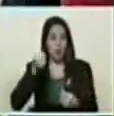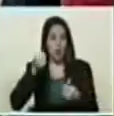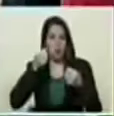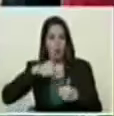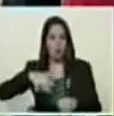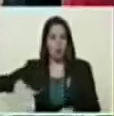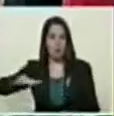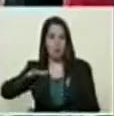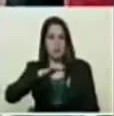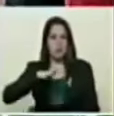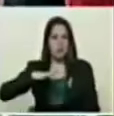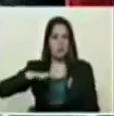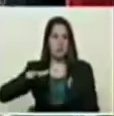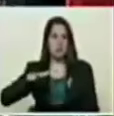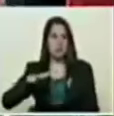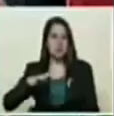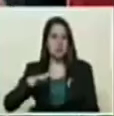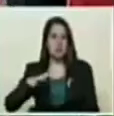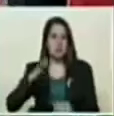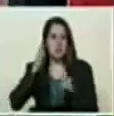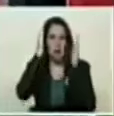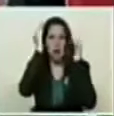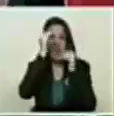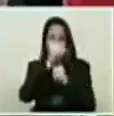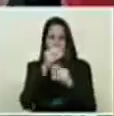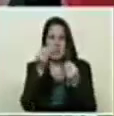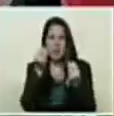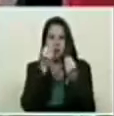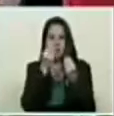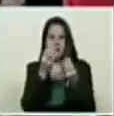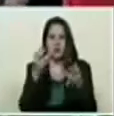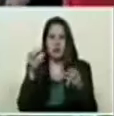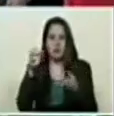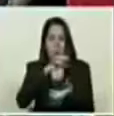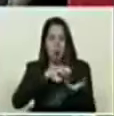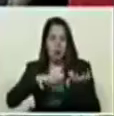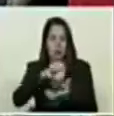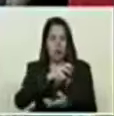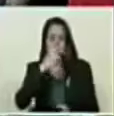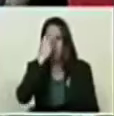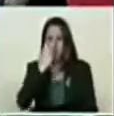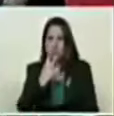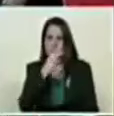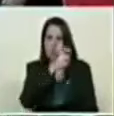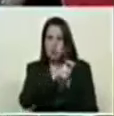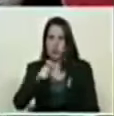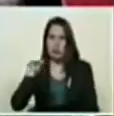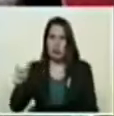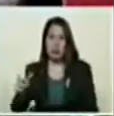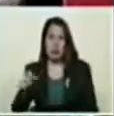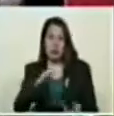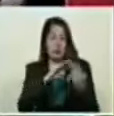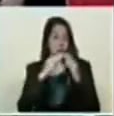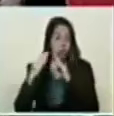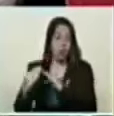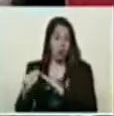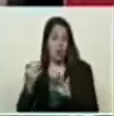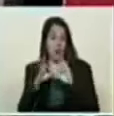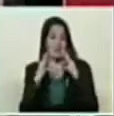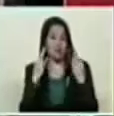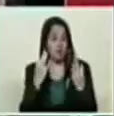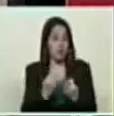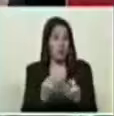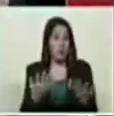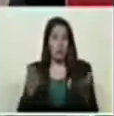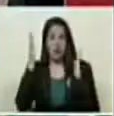pueblo, gobernar para atender los problemas de los humildes, en la comunidad, en la familia,